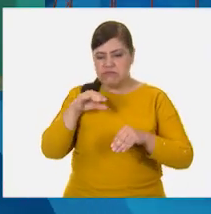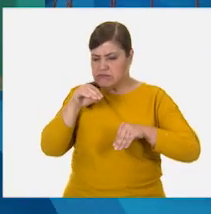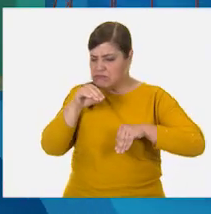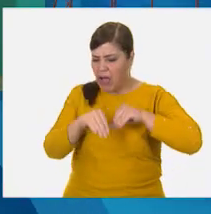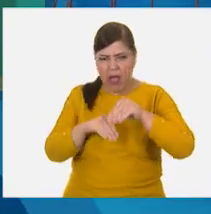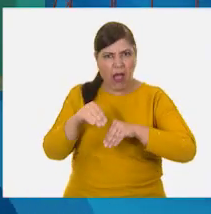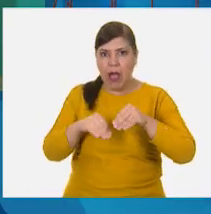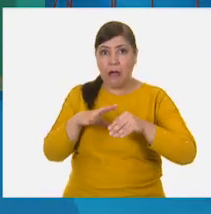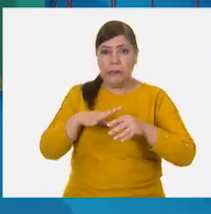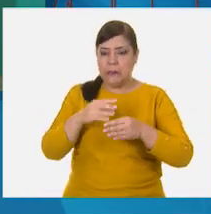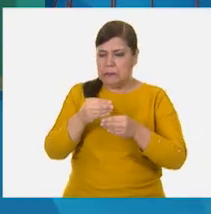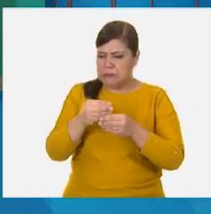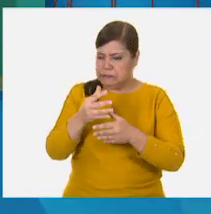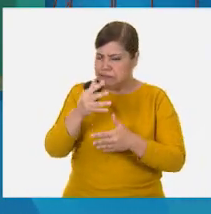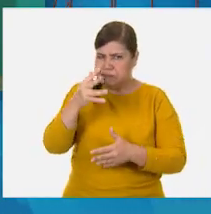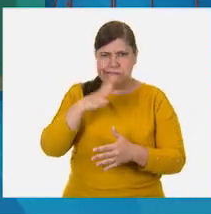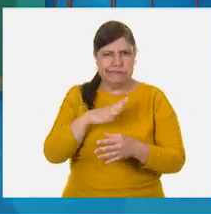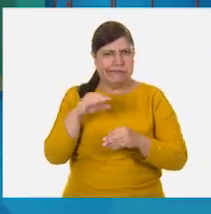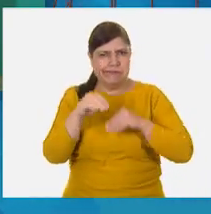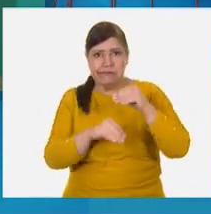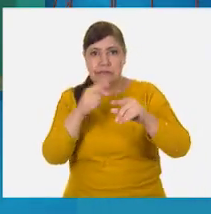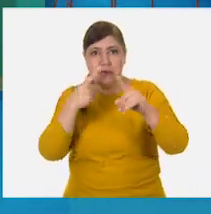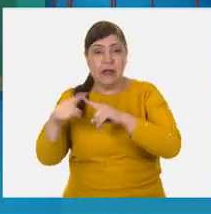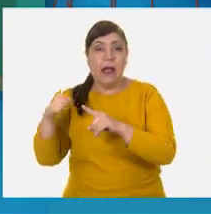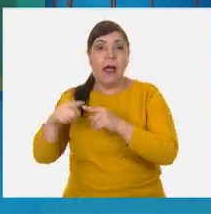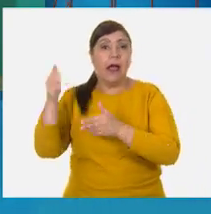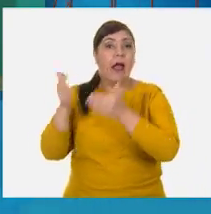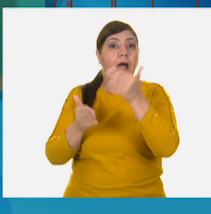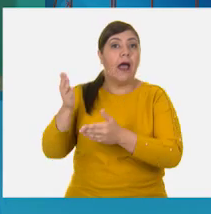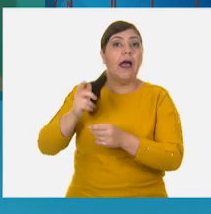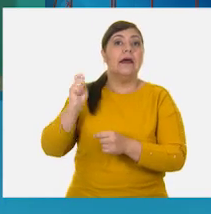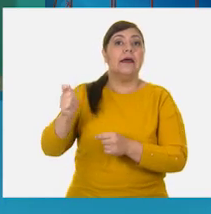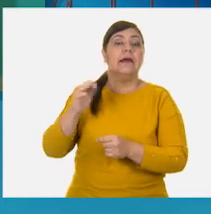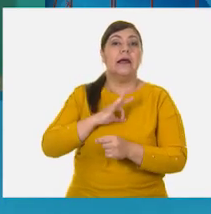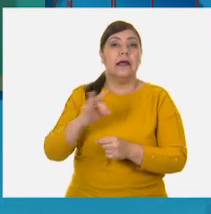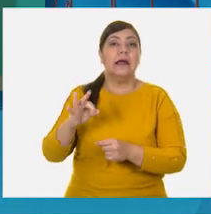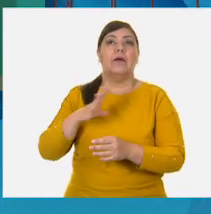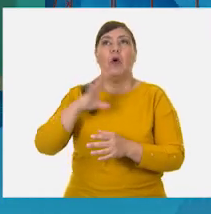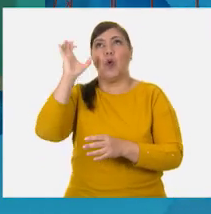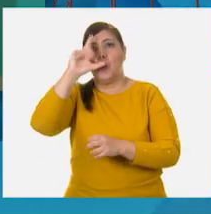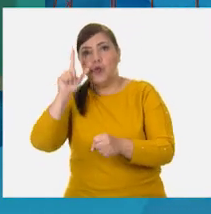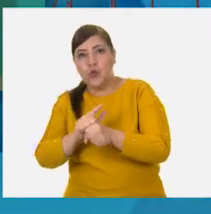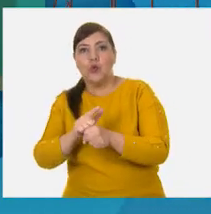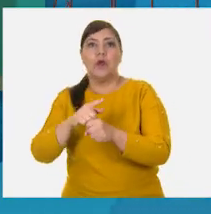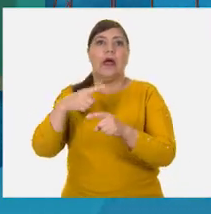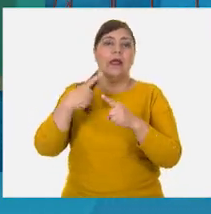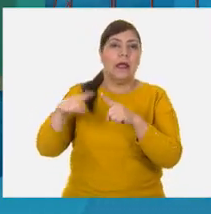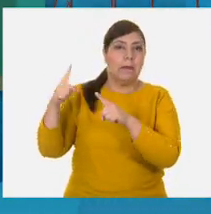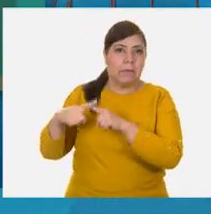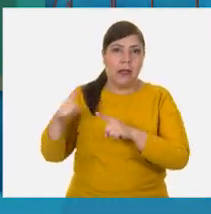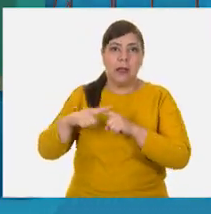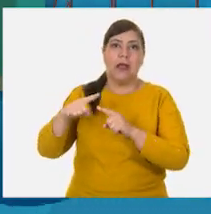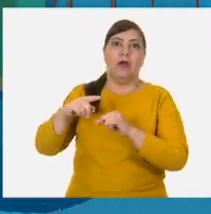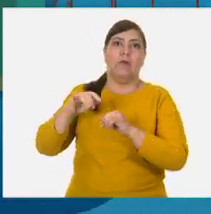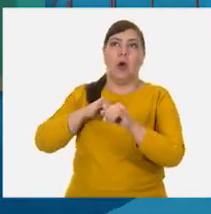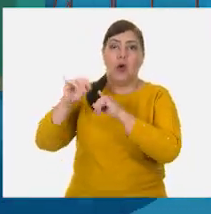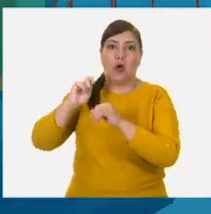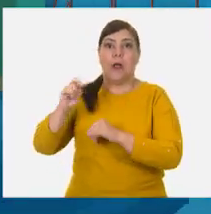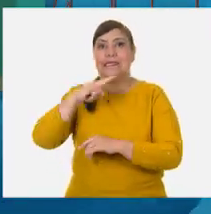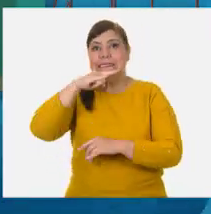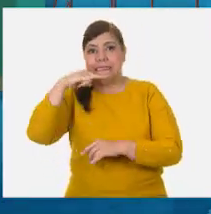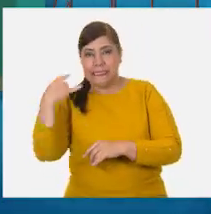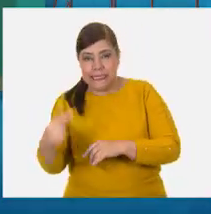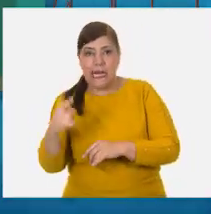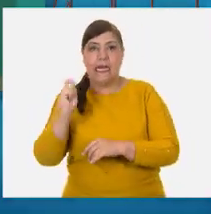de muchos ingredientes que vienen de pueblos, de culturas, de orígenes geográficos muy distintos. Chiles de